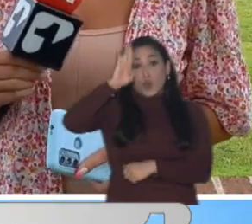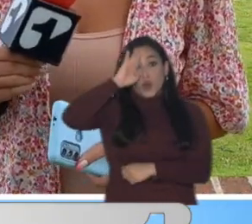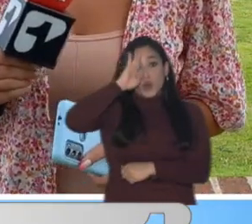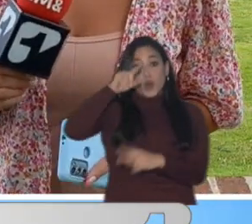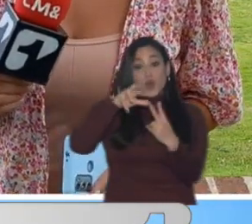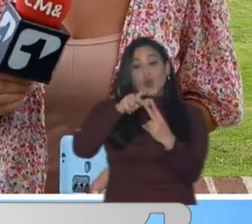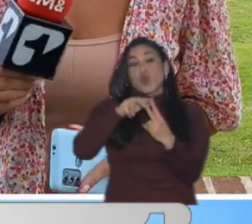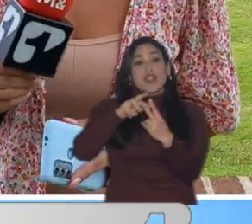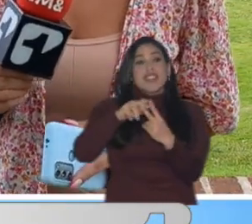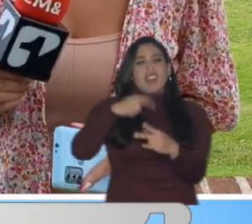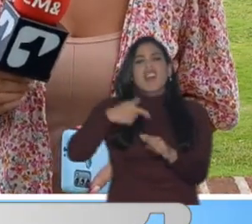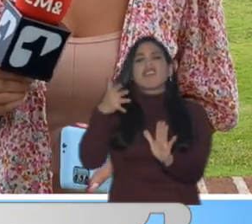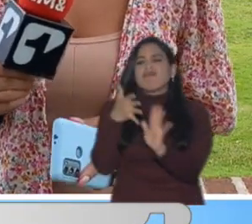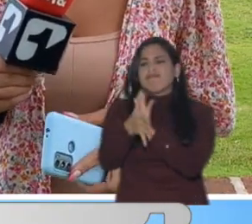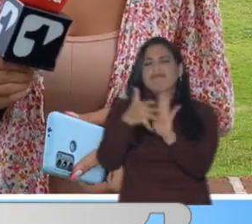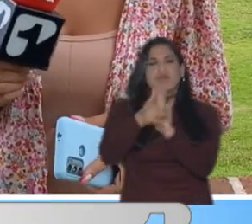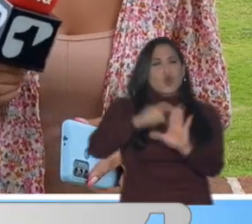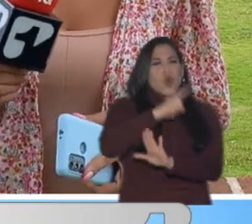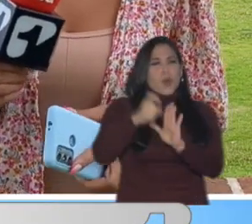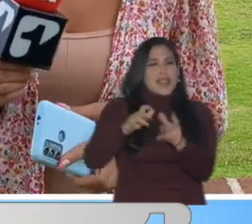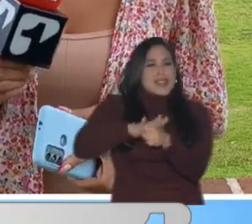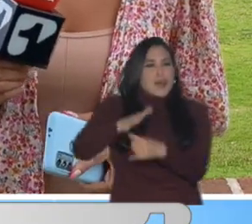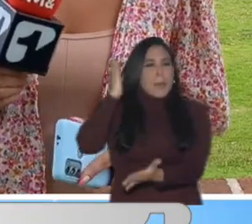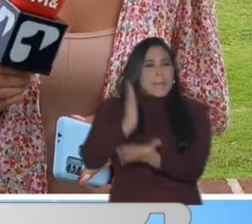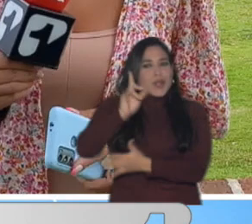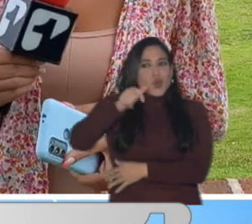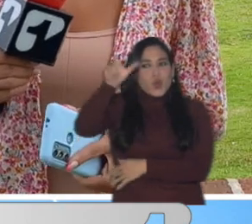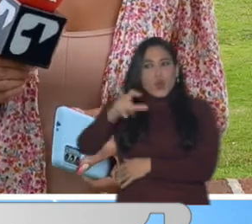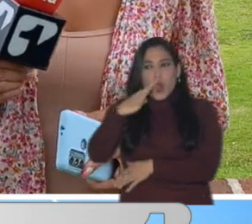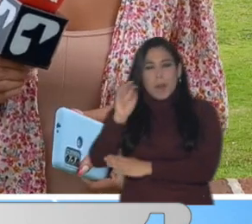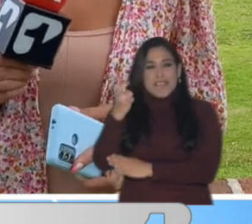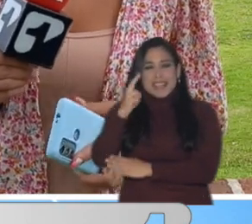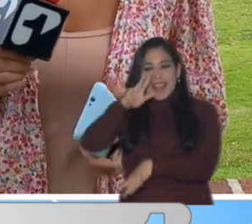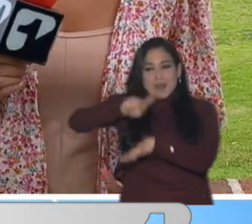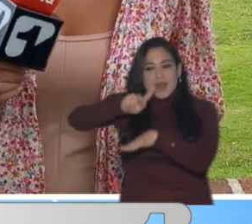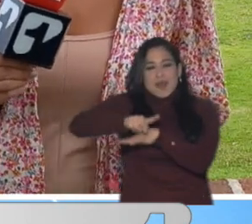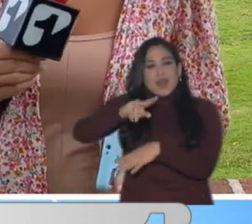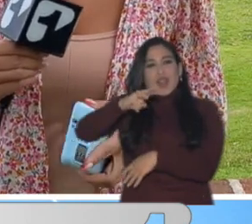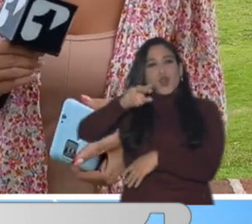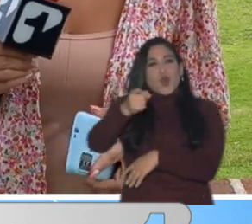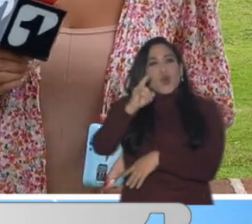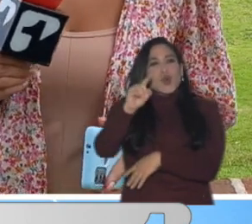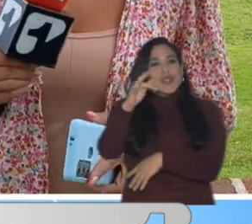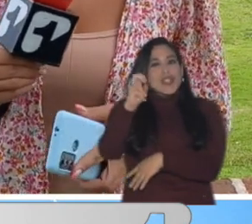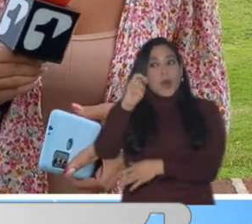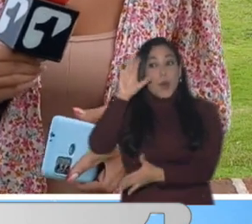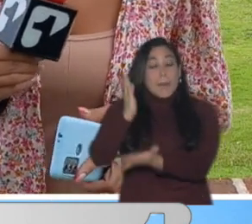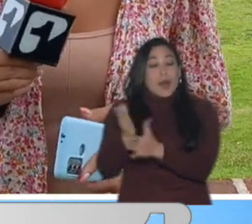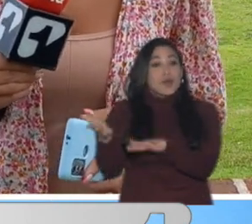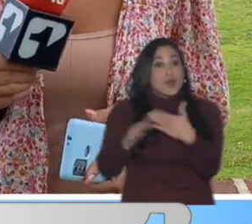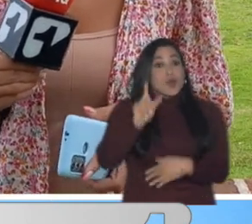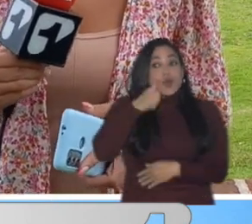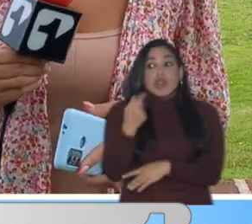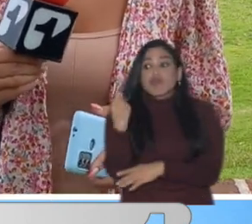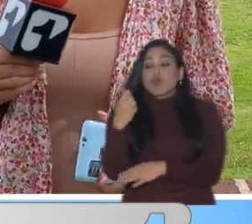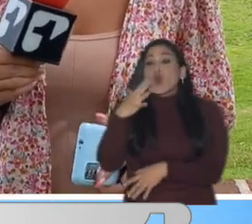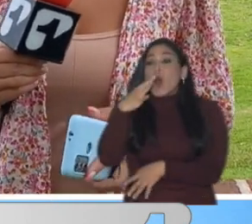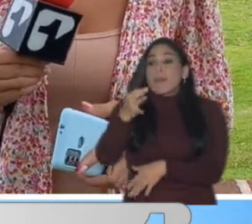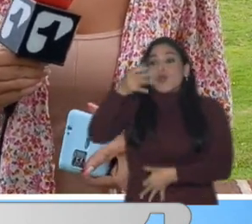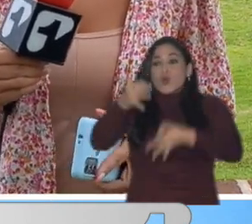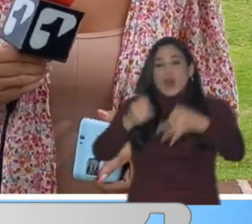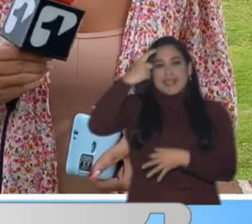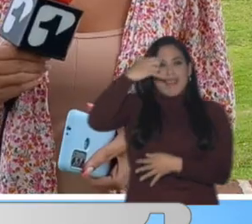Policía Nacional entregarán detalles del caso del fiscal paraguayo Gustavo Pecci. Recordemos que en las últimas horas un juez